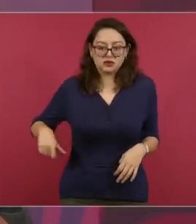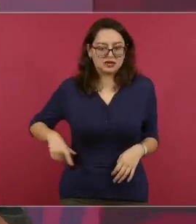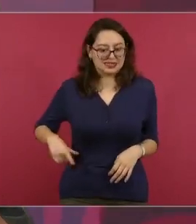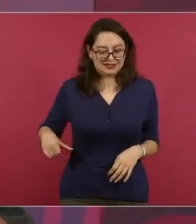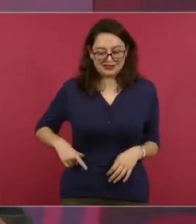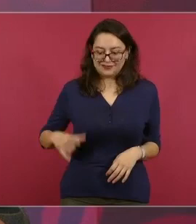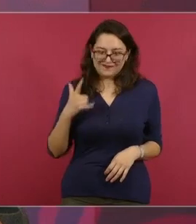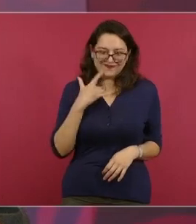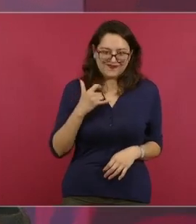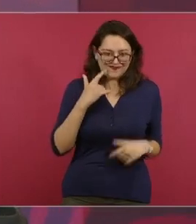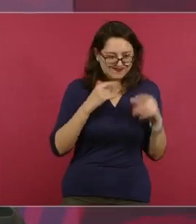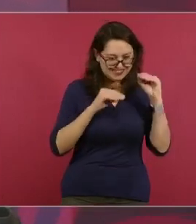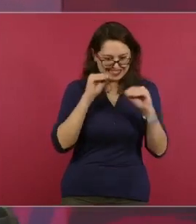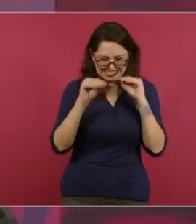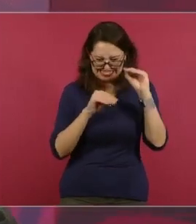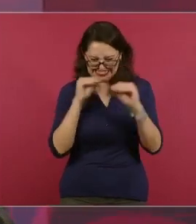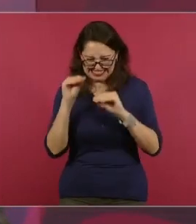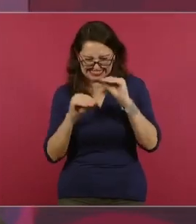en